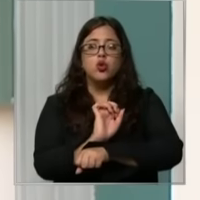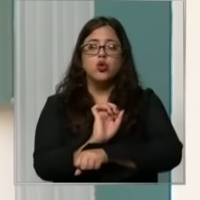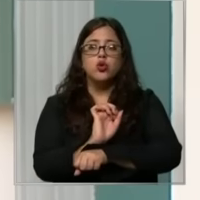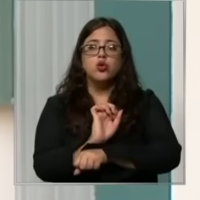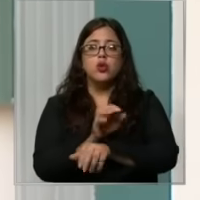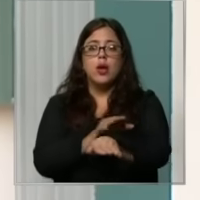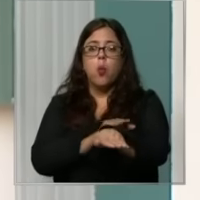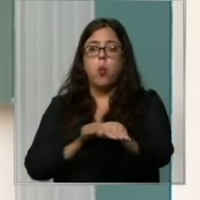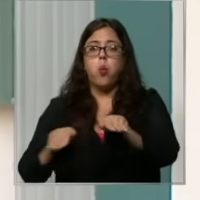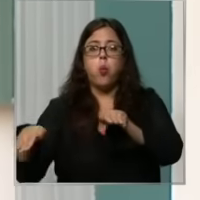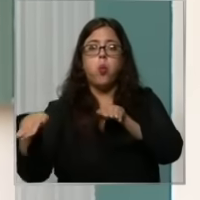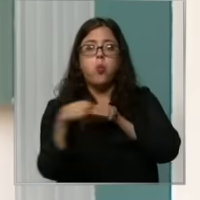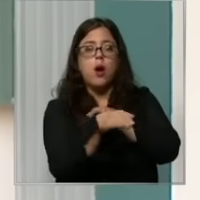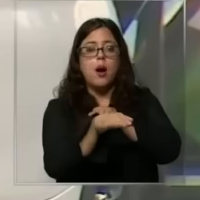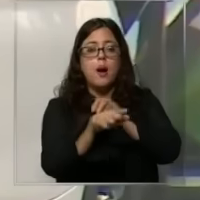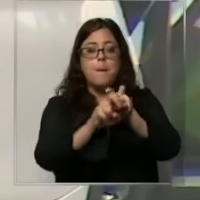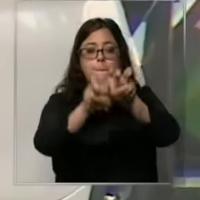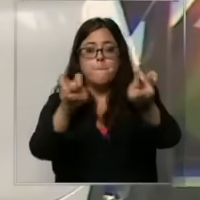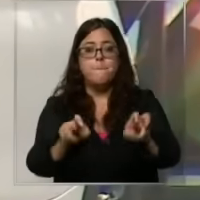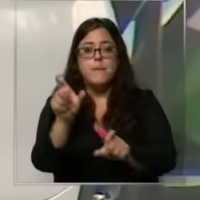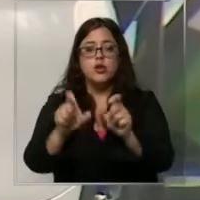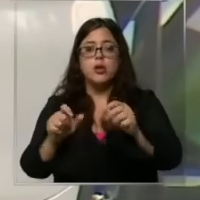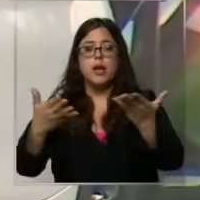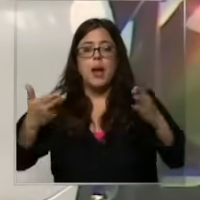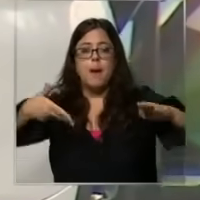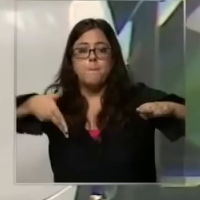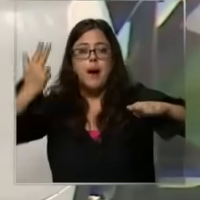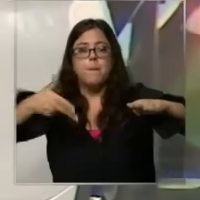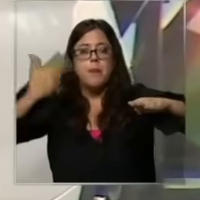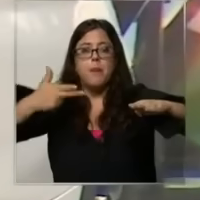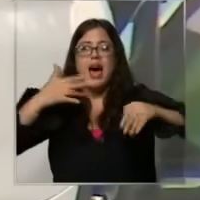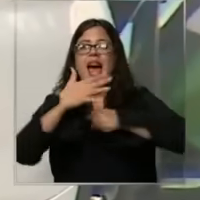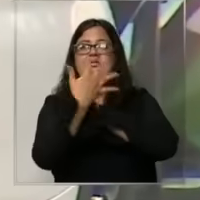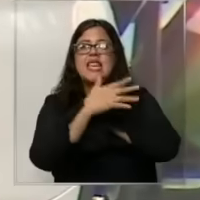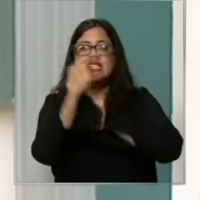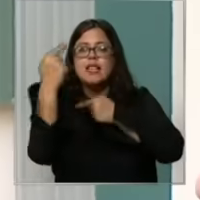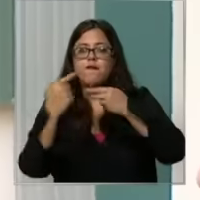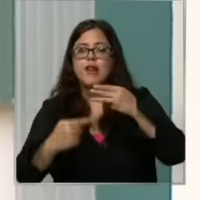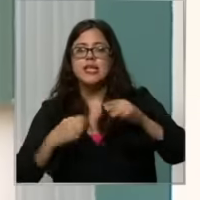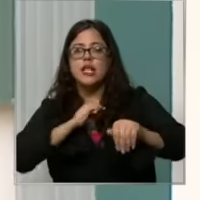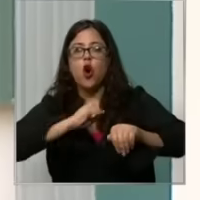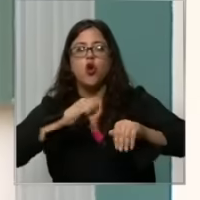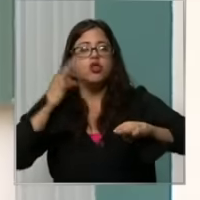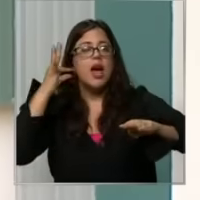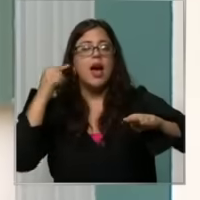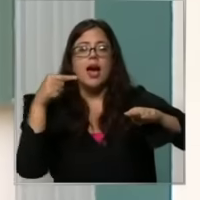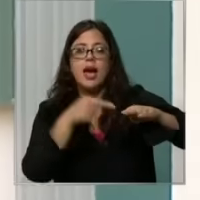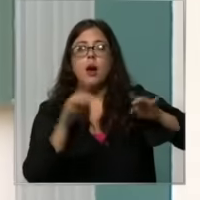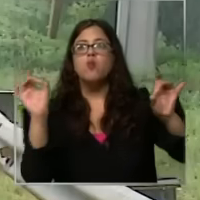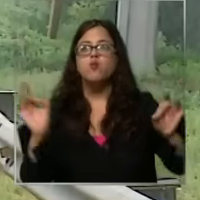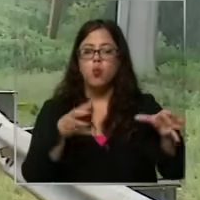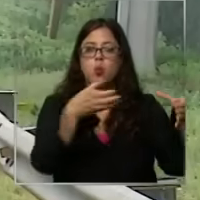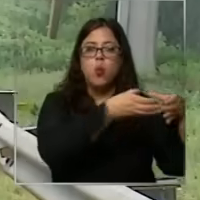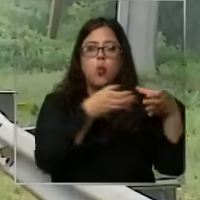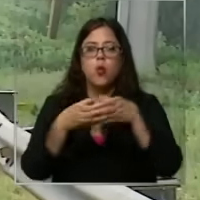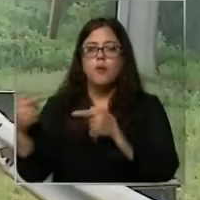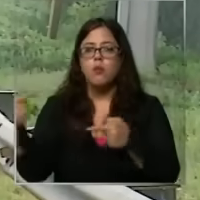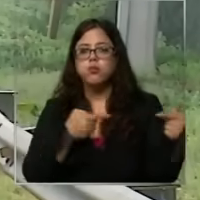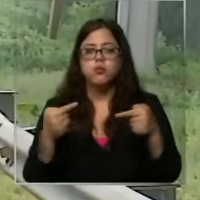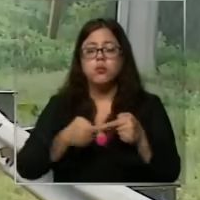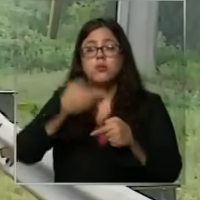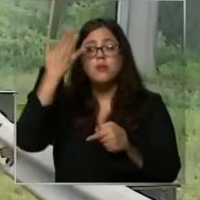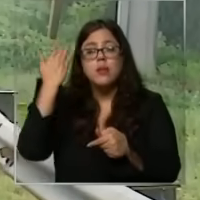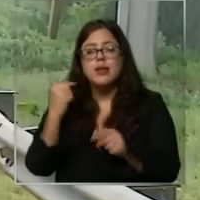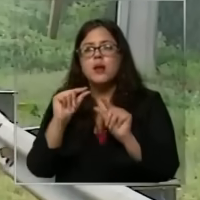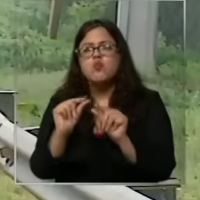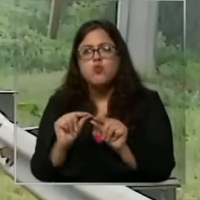antecedió, descendieron unos sujetos y dispararon 15 ocasiones contra ellas. No se descarta que sea ajuste de cuenta. Hasta ese momento poco